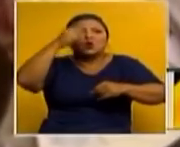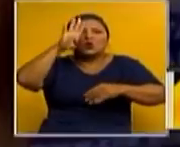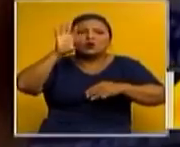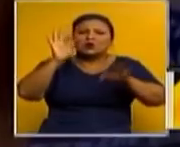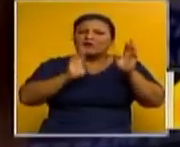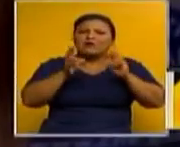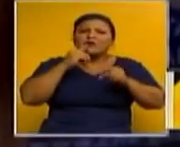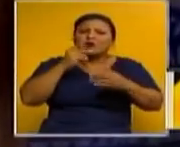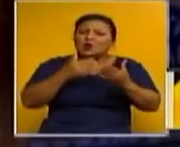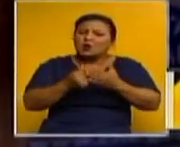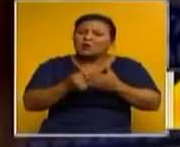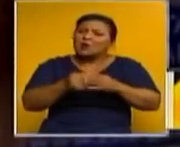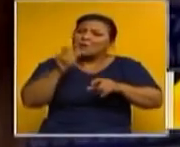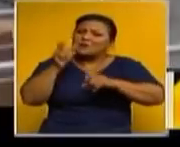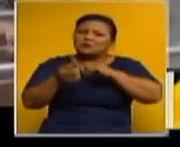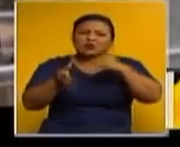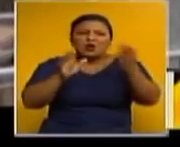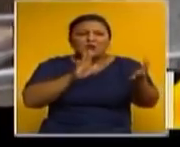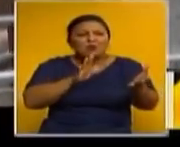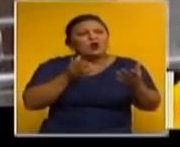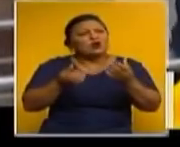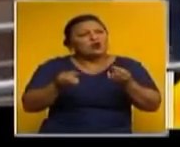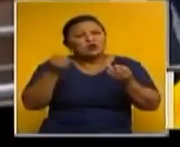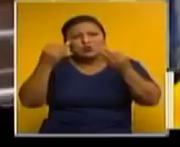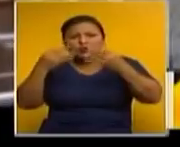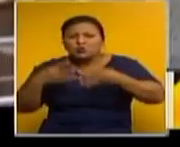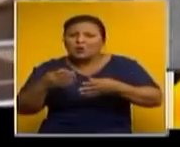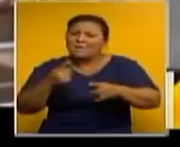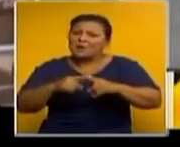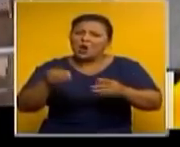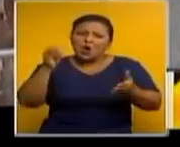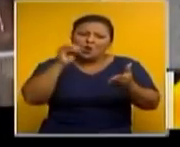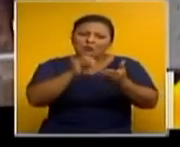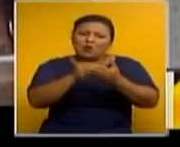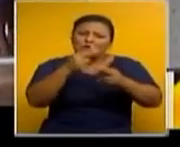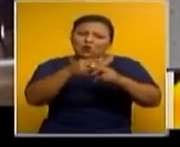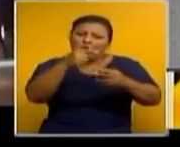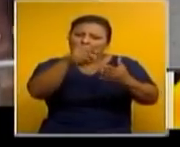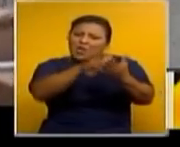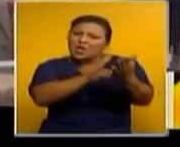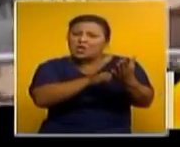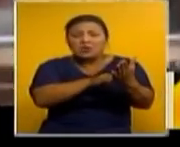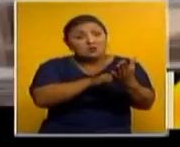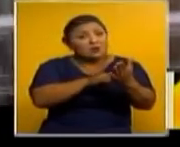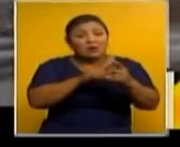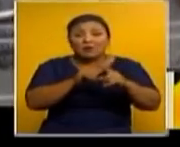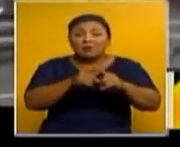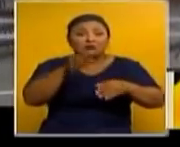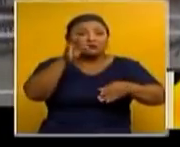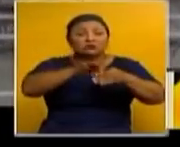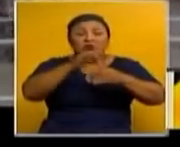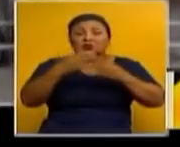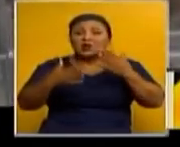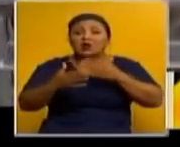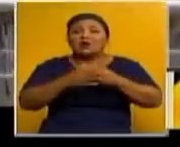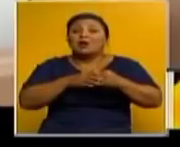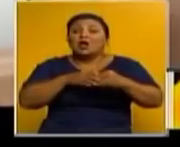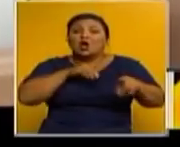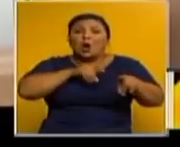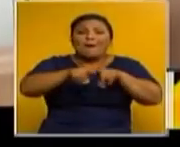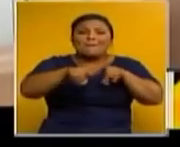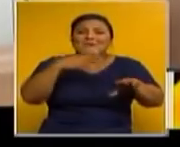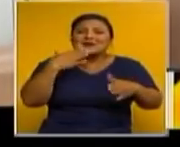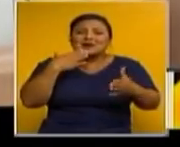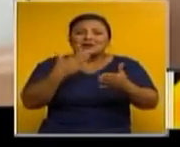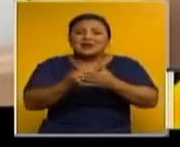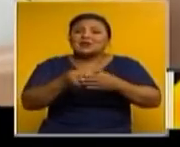cuanto a las cifras de fallecidos en lo que va de este año y que aún constan habilitados para sufragar, es competencia del Registro Civil